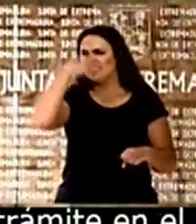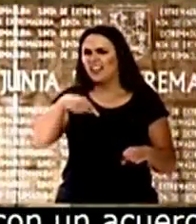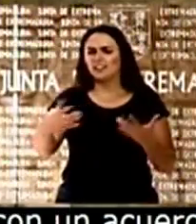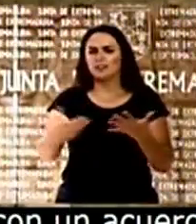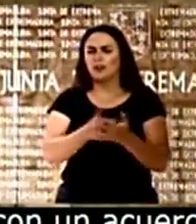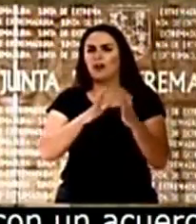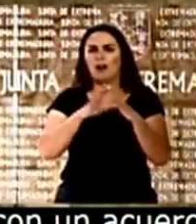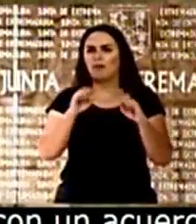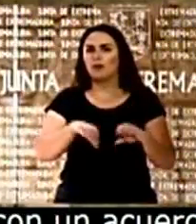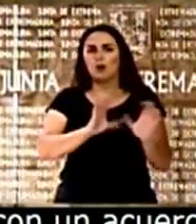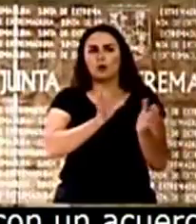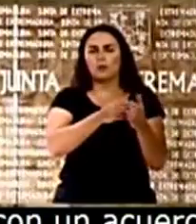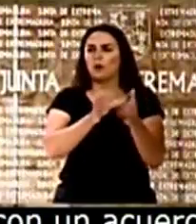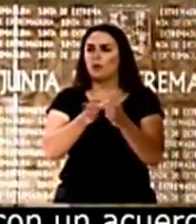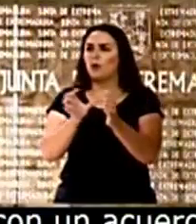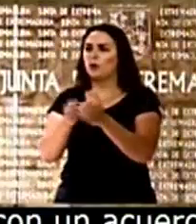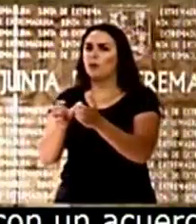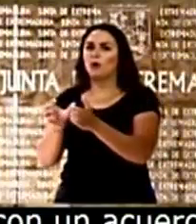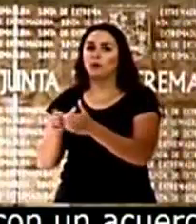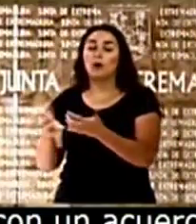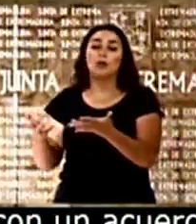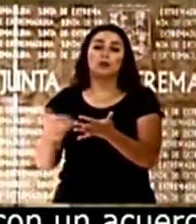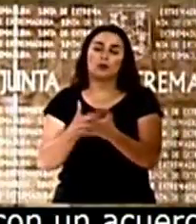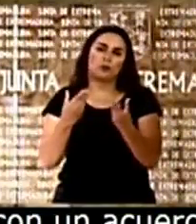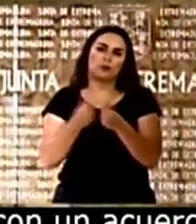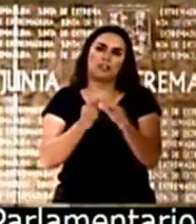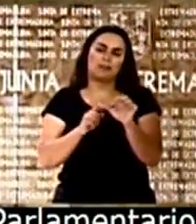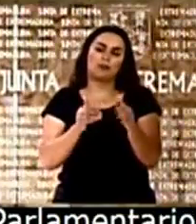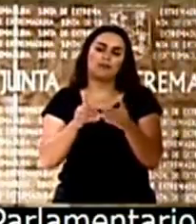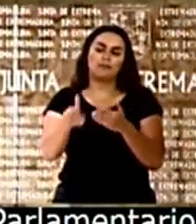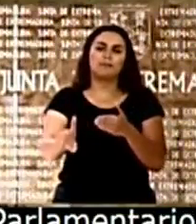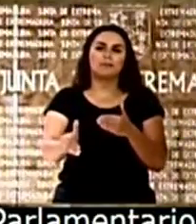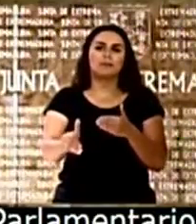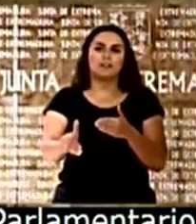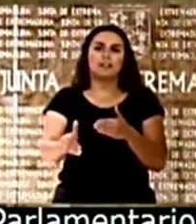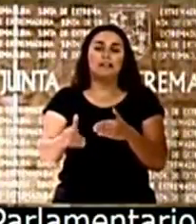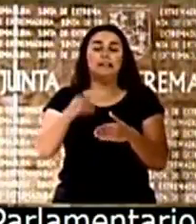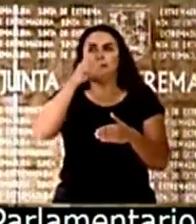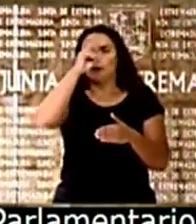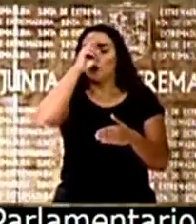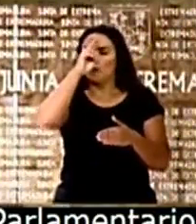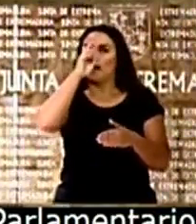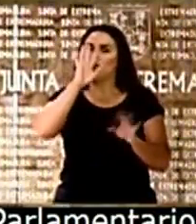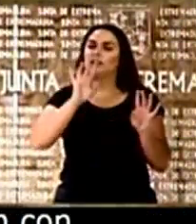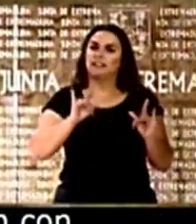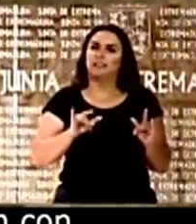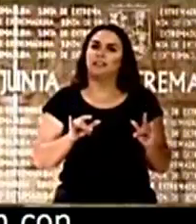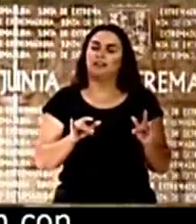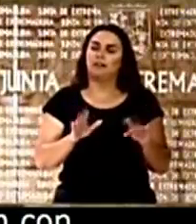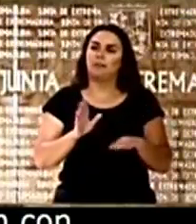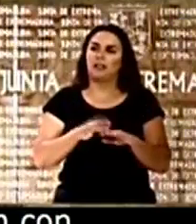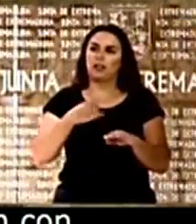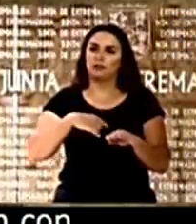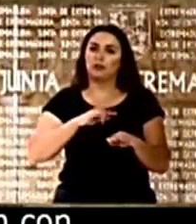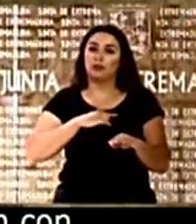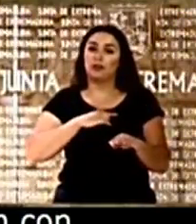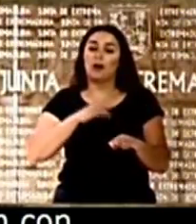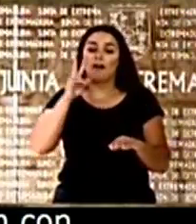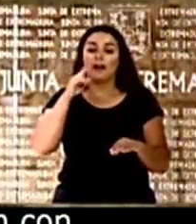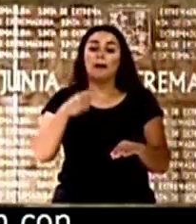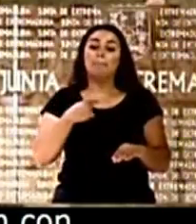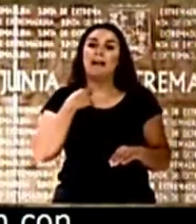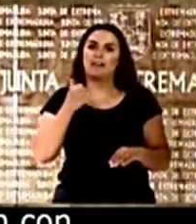que todos los grupos parlamentarios, y así lo creemos en la Junta de Extremadura, miran con preocupación que pudiéramos perder un tren,